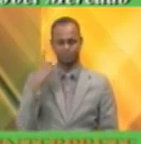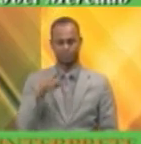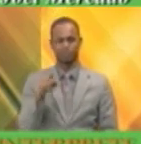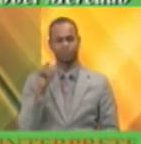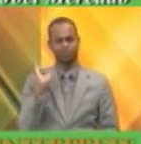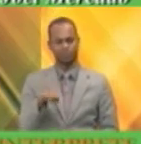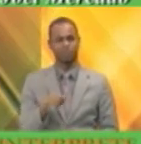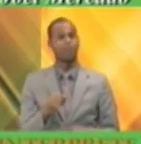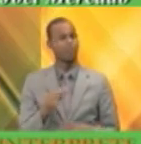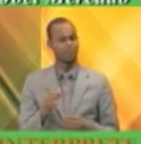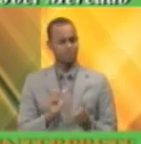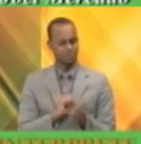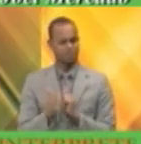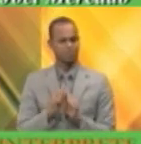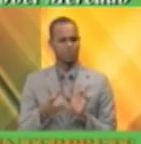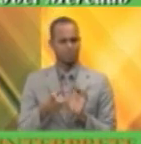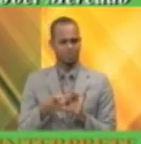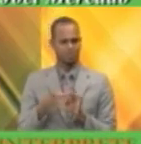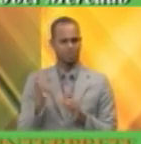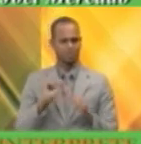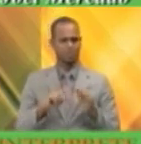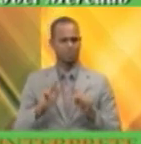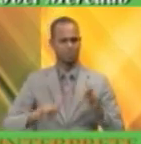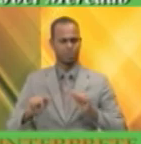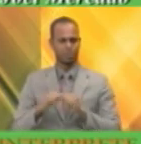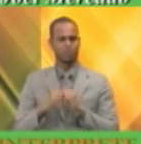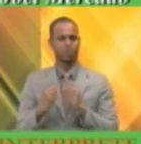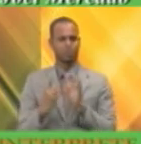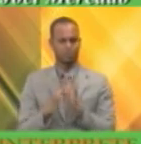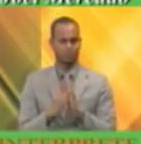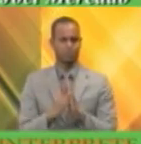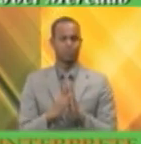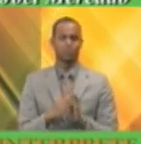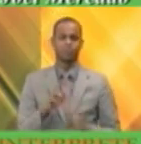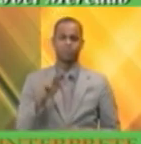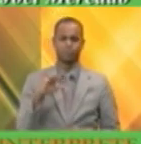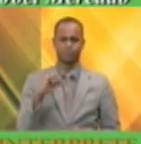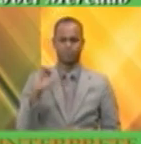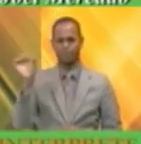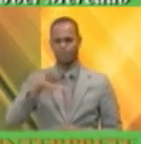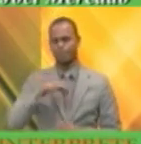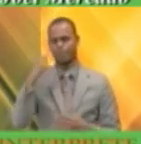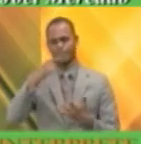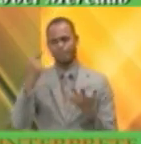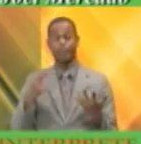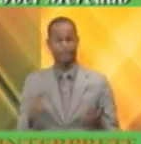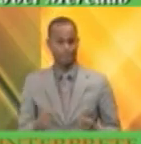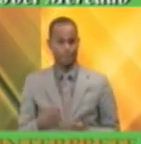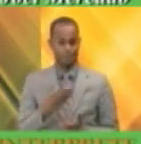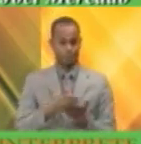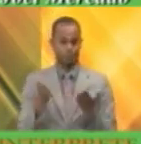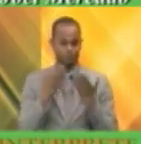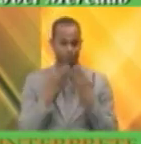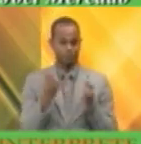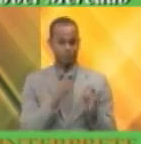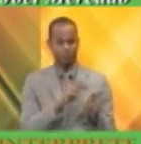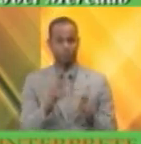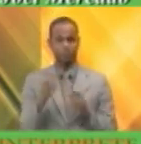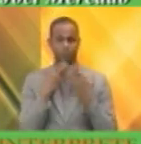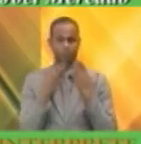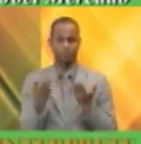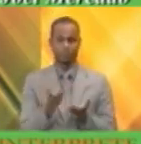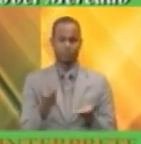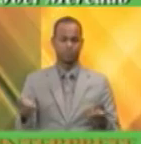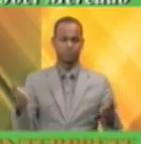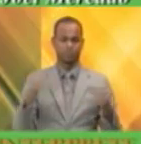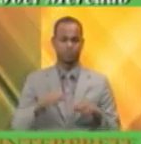son de allá de Río en 2016 y en todas las que van a venir. Así que gracias por estar ahí, gracias a ustedes por